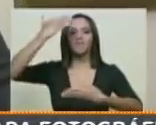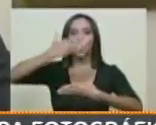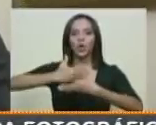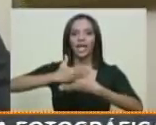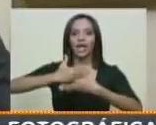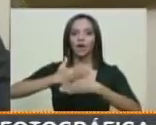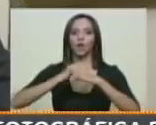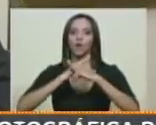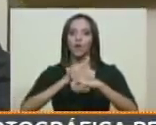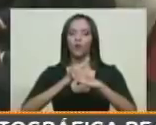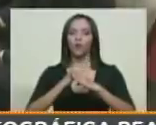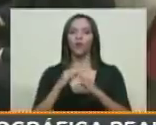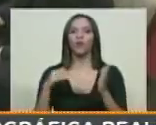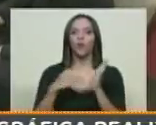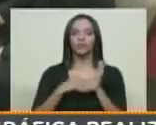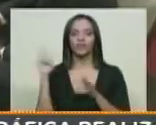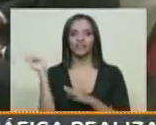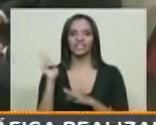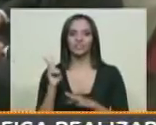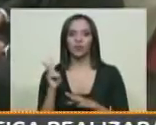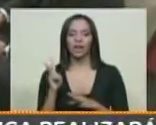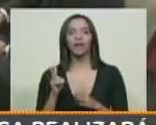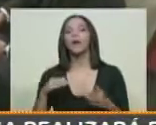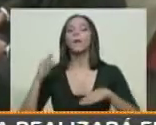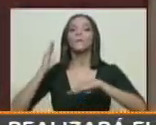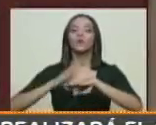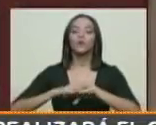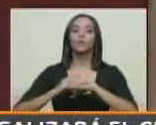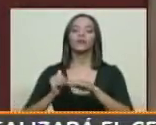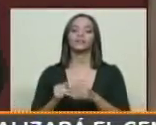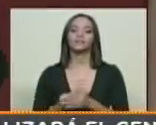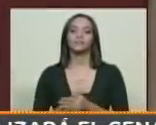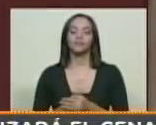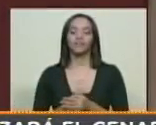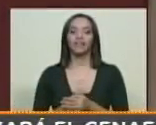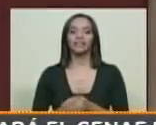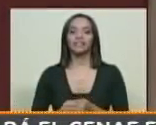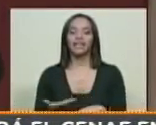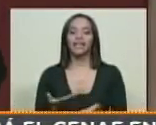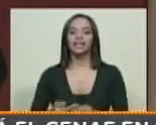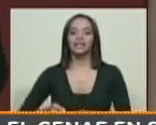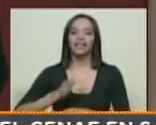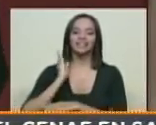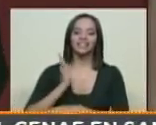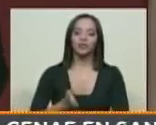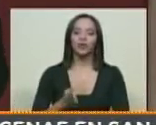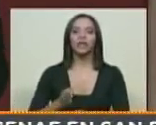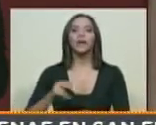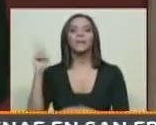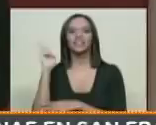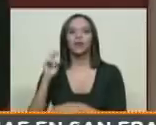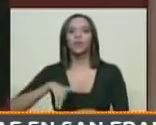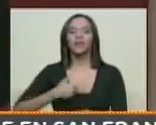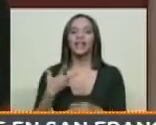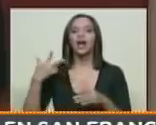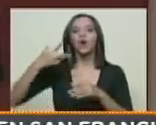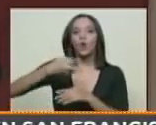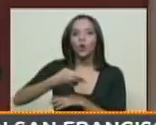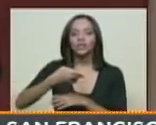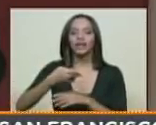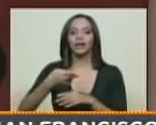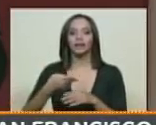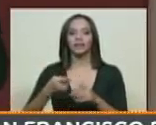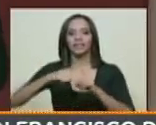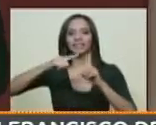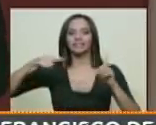contra Venezuela, por culpa de las sanciones, que Venezuela pudiese cortar el suministro a Boavista y el estado de